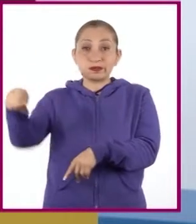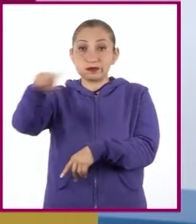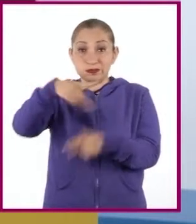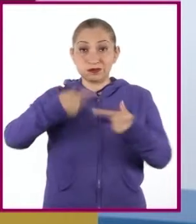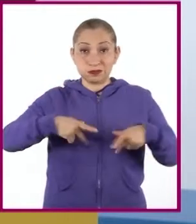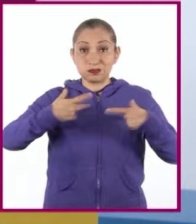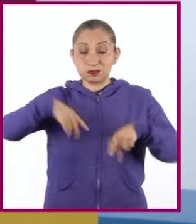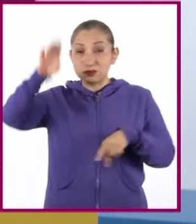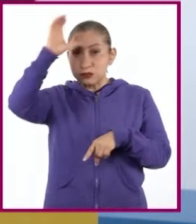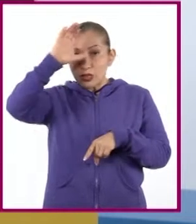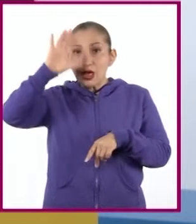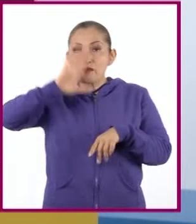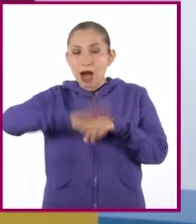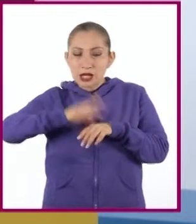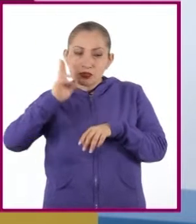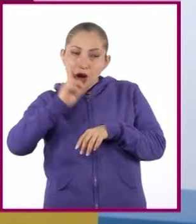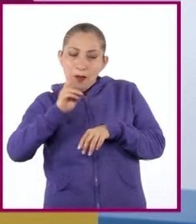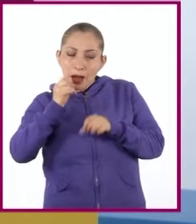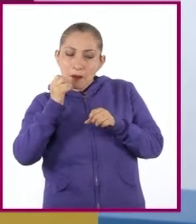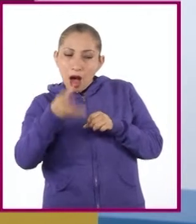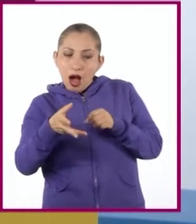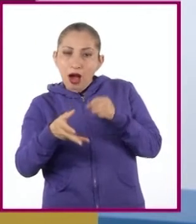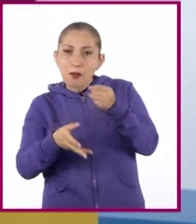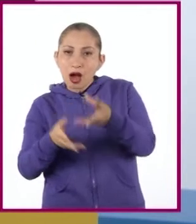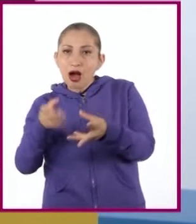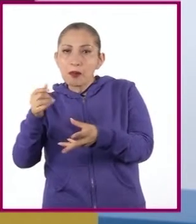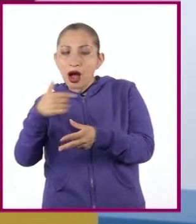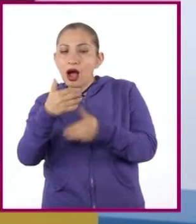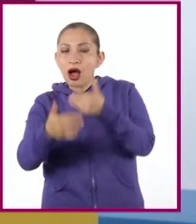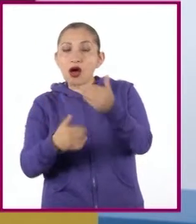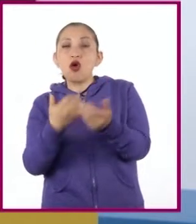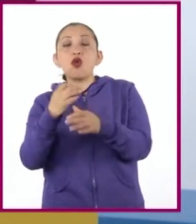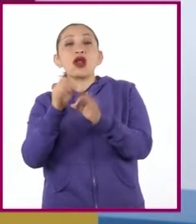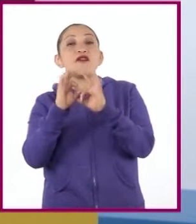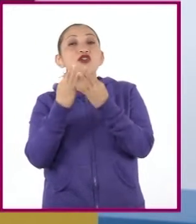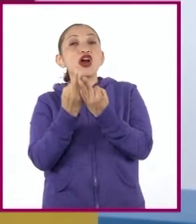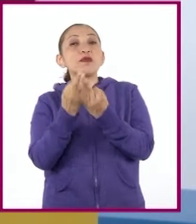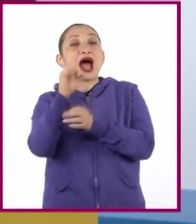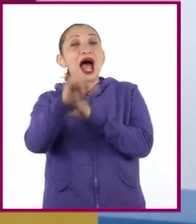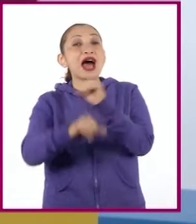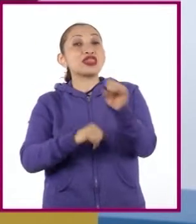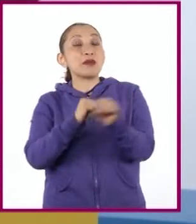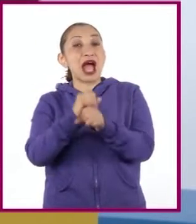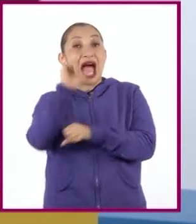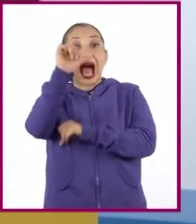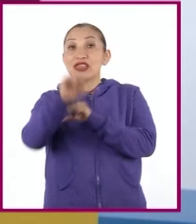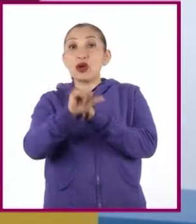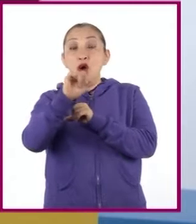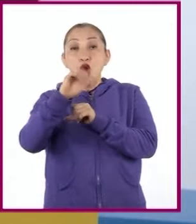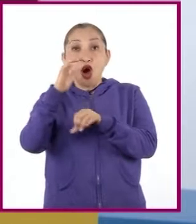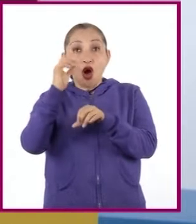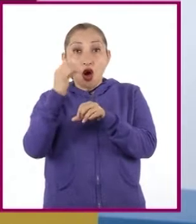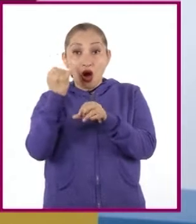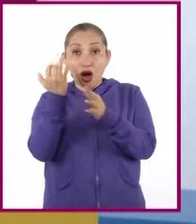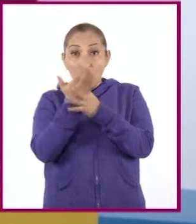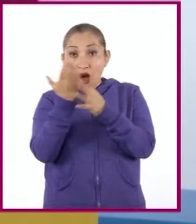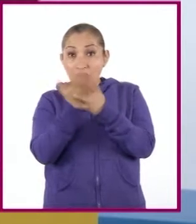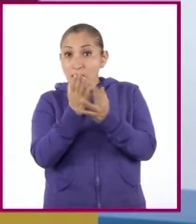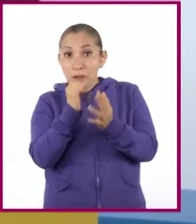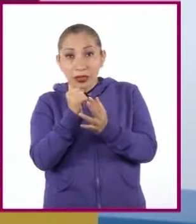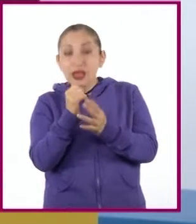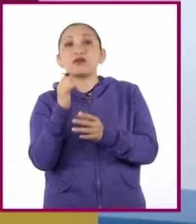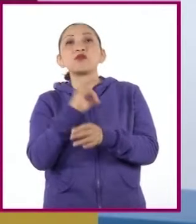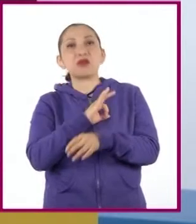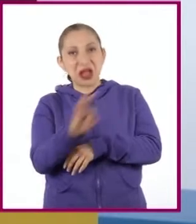científicos fueron aportando más evidencias que establecen un modelo atómico donde el átomo no es indivisible ni lo